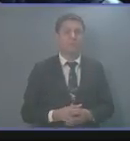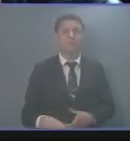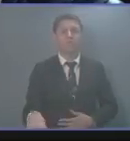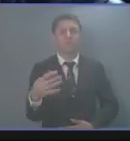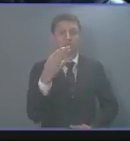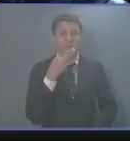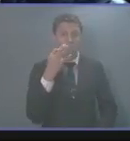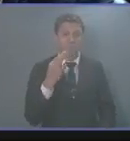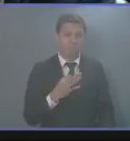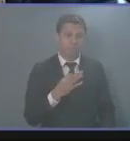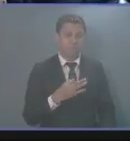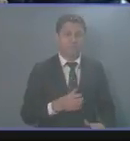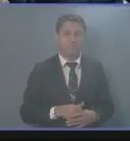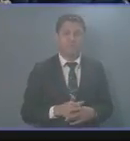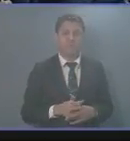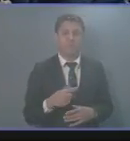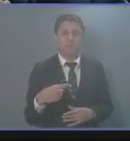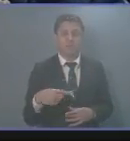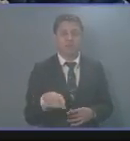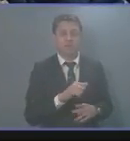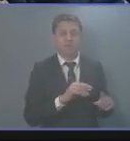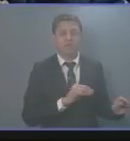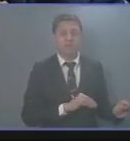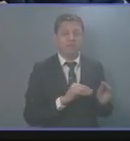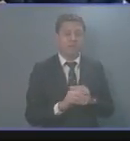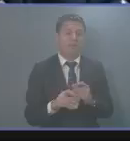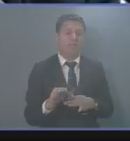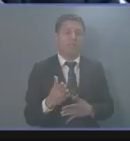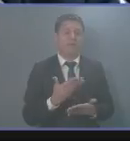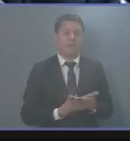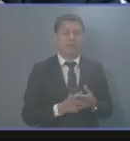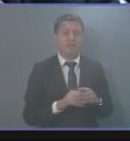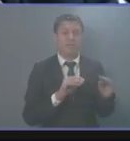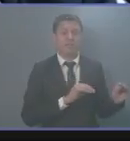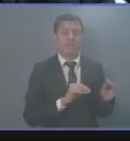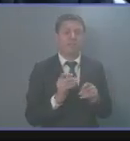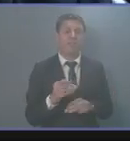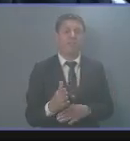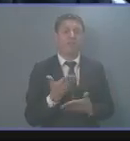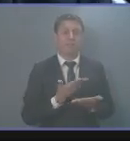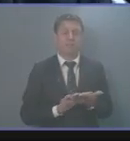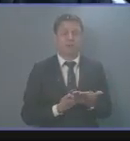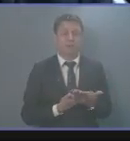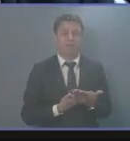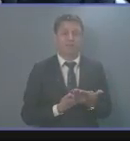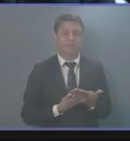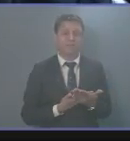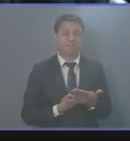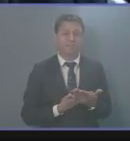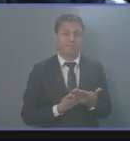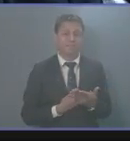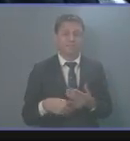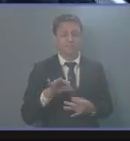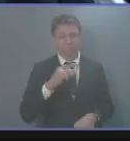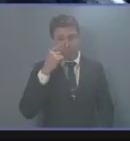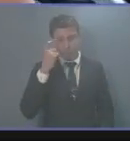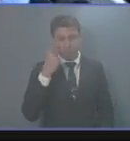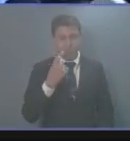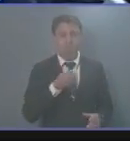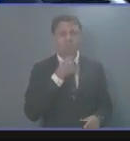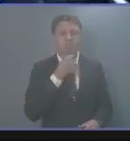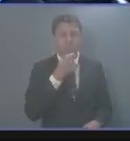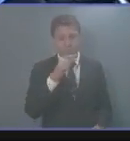Ciertamente, cuando uno revisa el informe, que es la memoria de